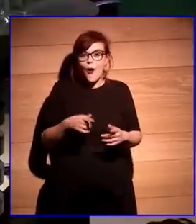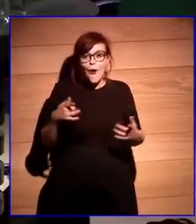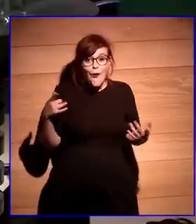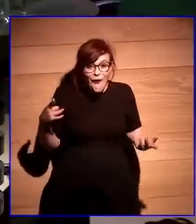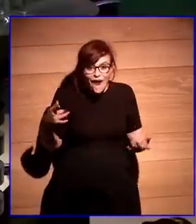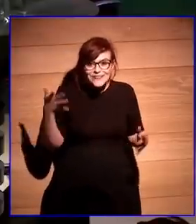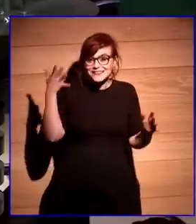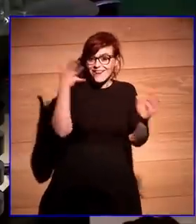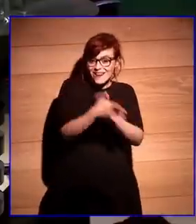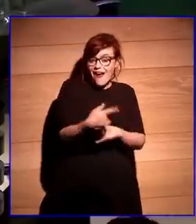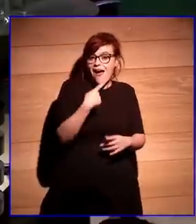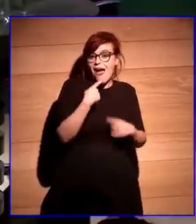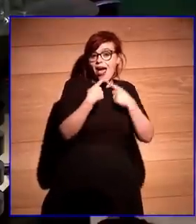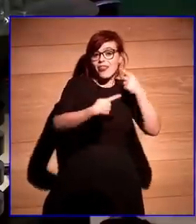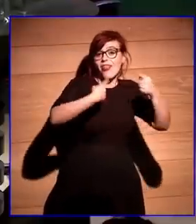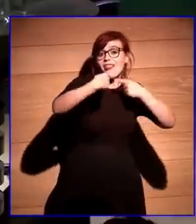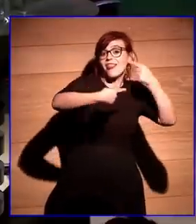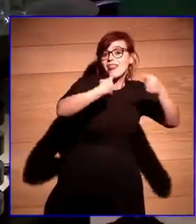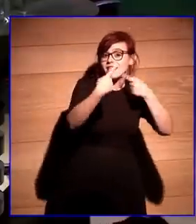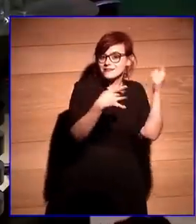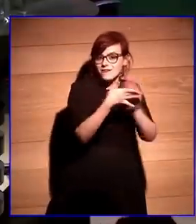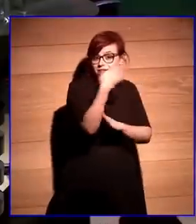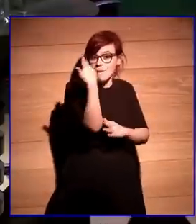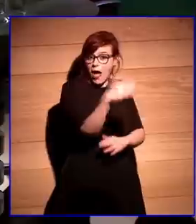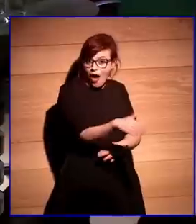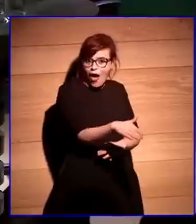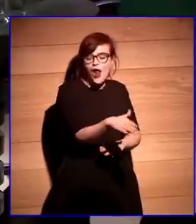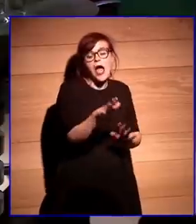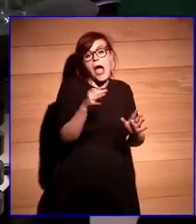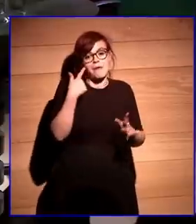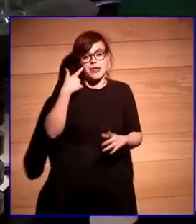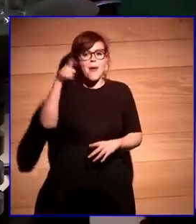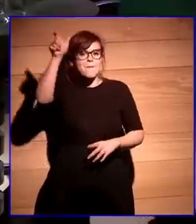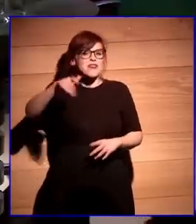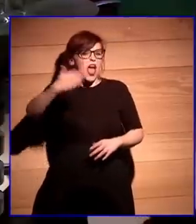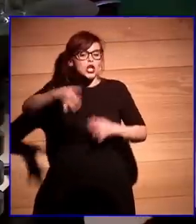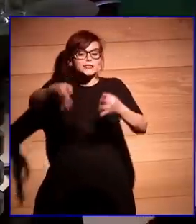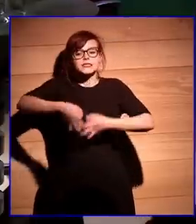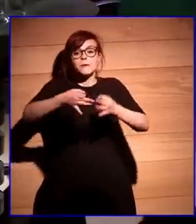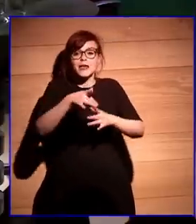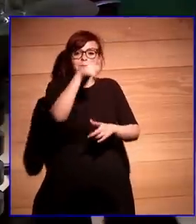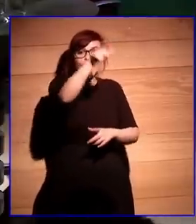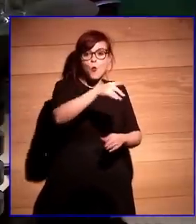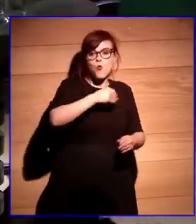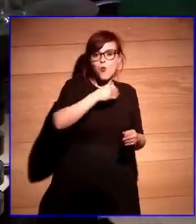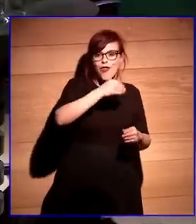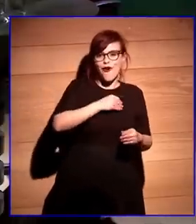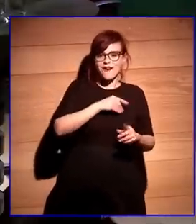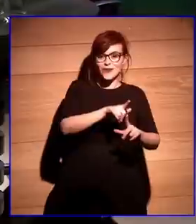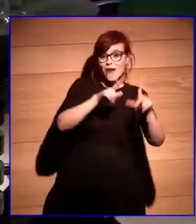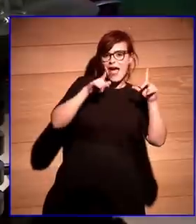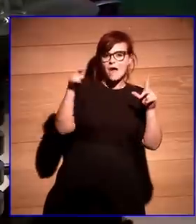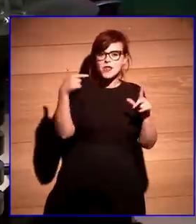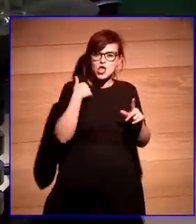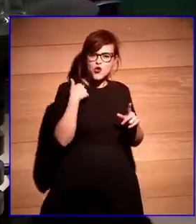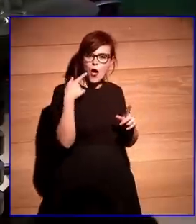bocazas es bueno, el principio del mal. Sobre todo una obligación del villano es explicarle al bueno cómo va a matarlo con